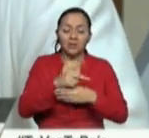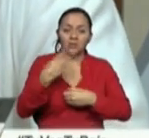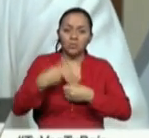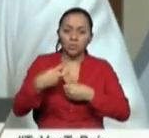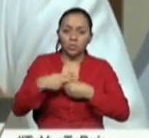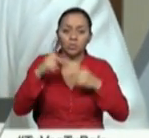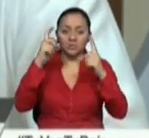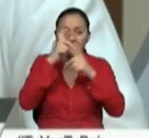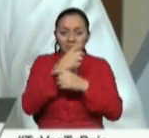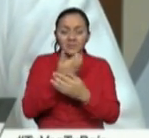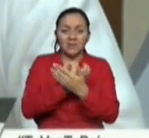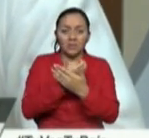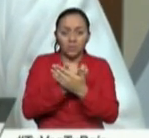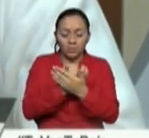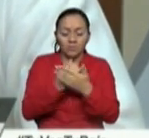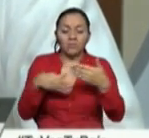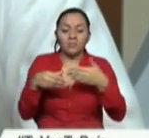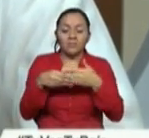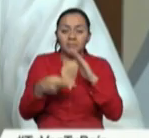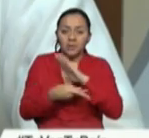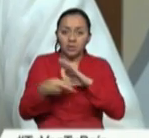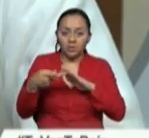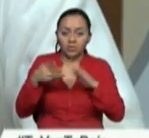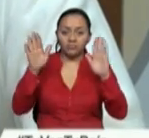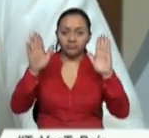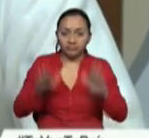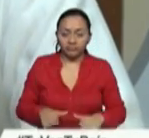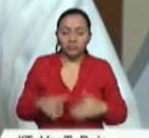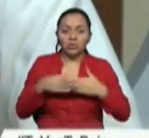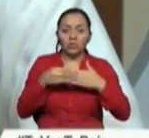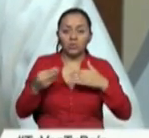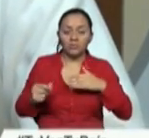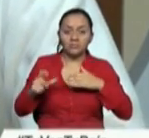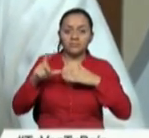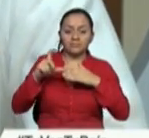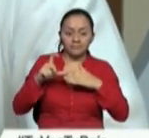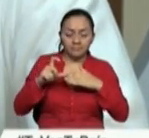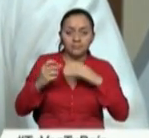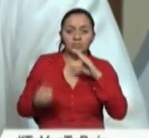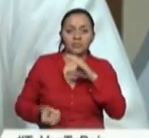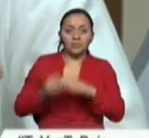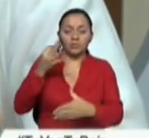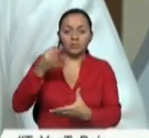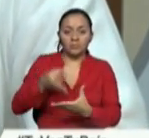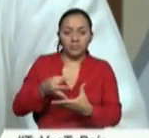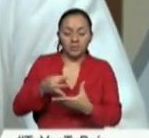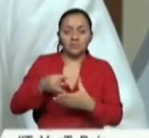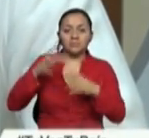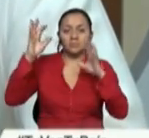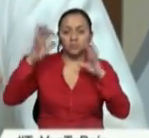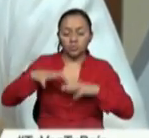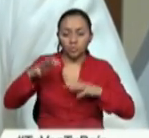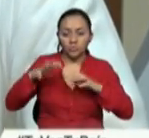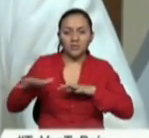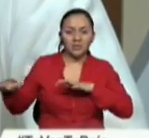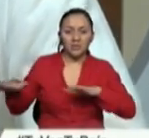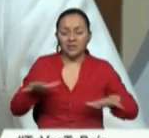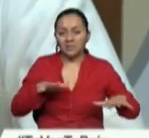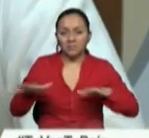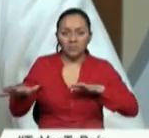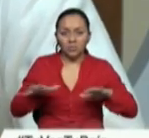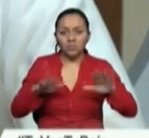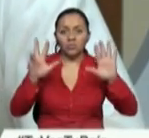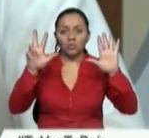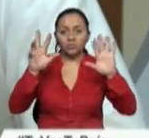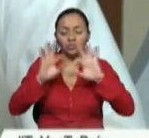que enfrentar desplome los precios del petróleo apreciación del dólar activ de cotopaxi fenómeno del niño terremoto de ocho en